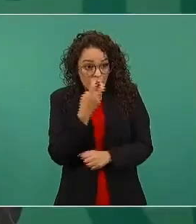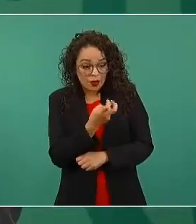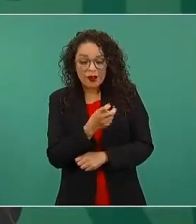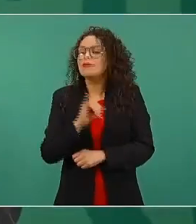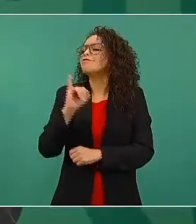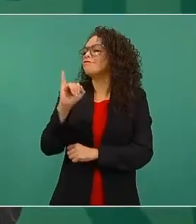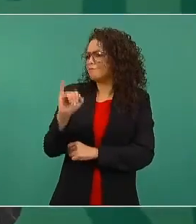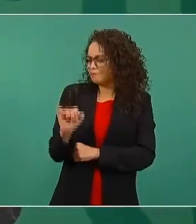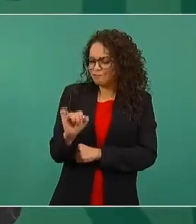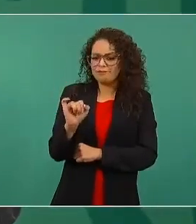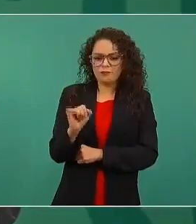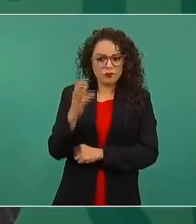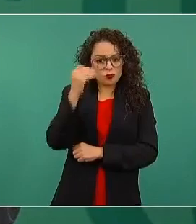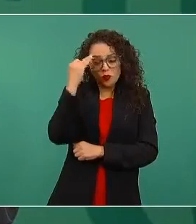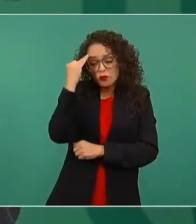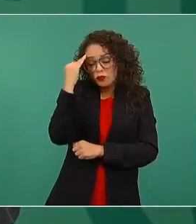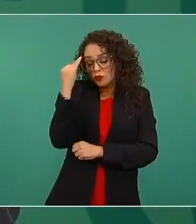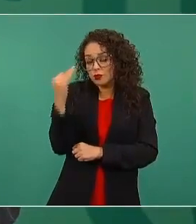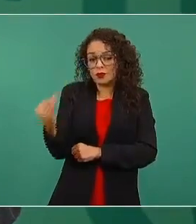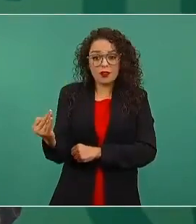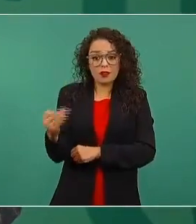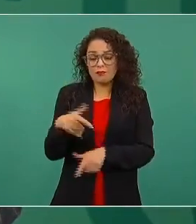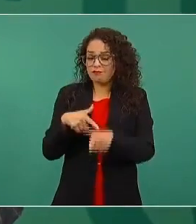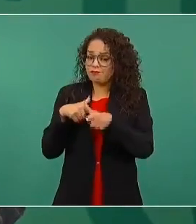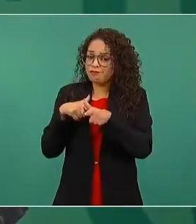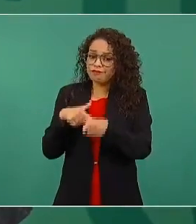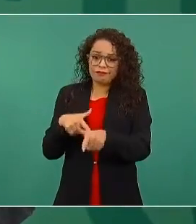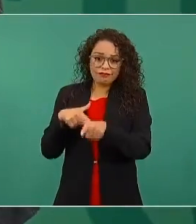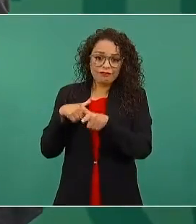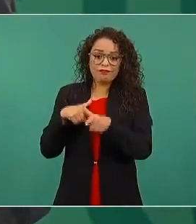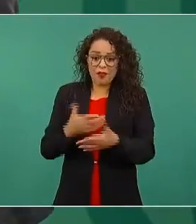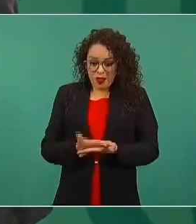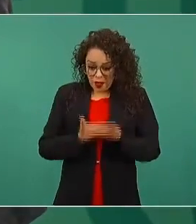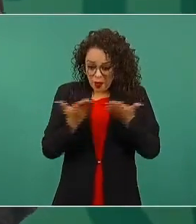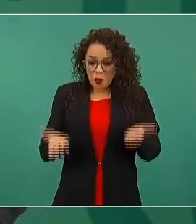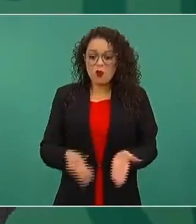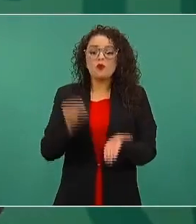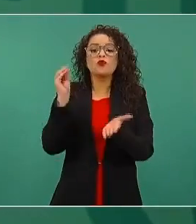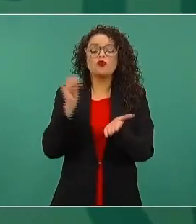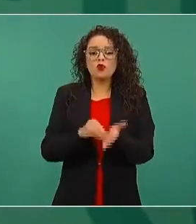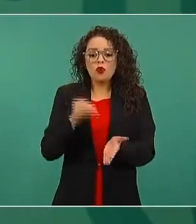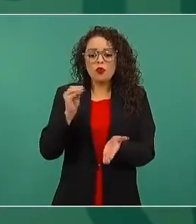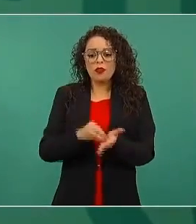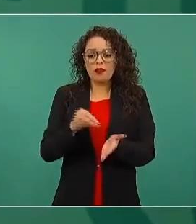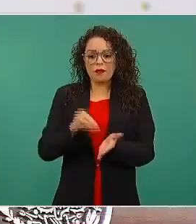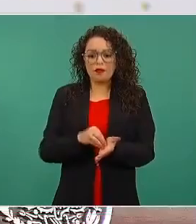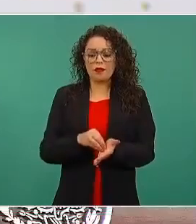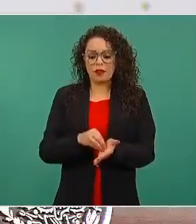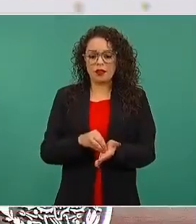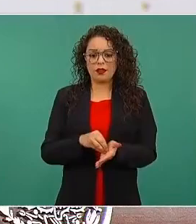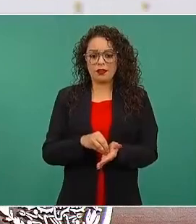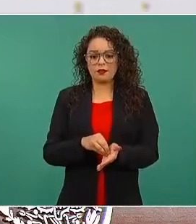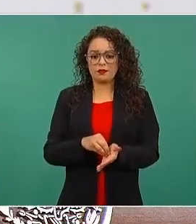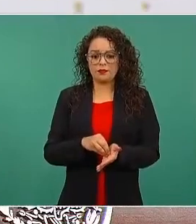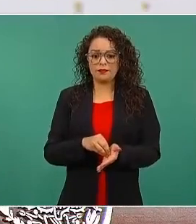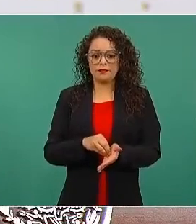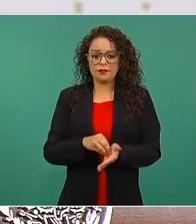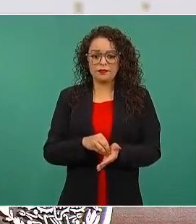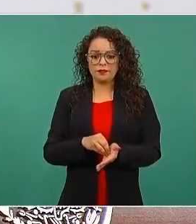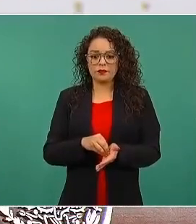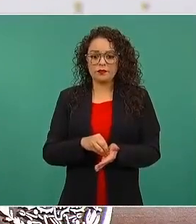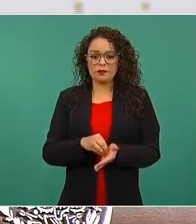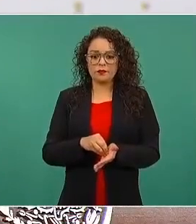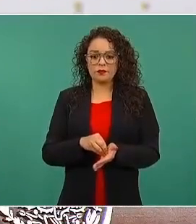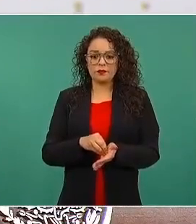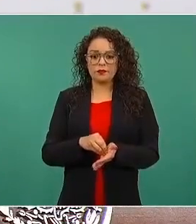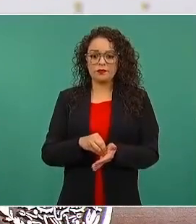Que imperó durante mucho tiempo y sigue habiendo corrupción, no